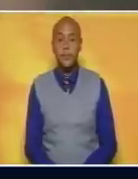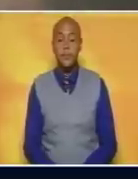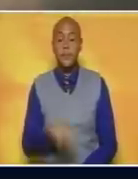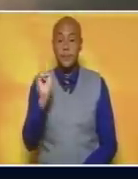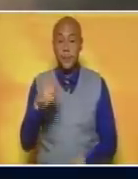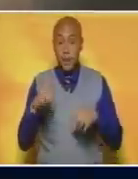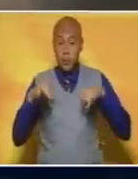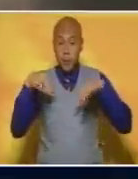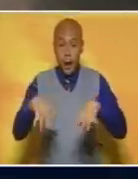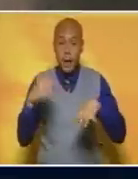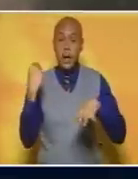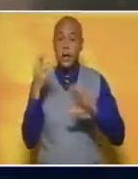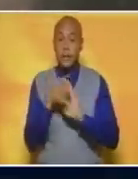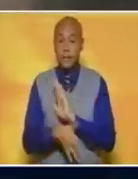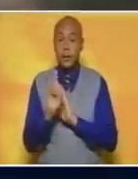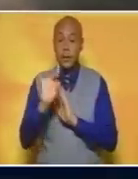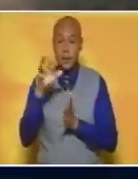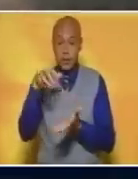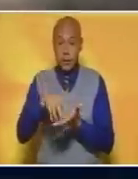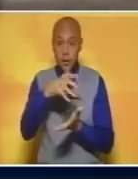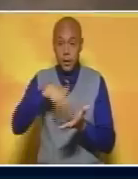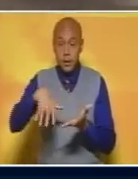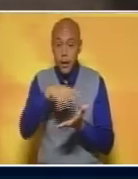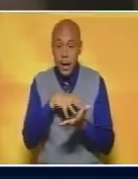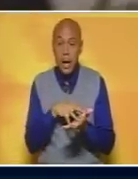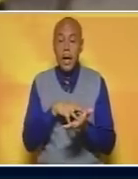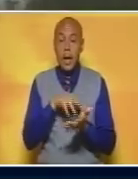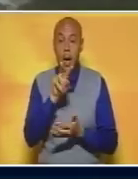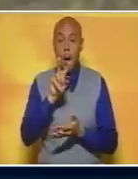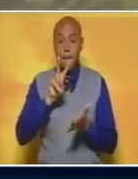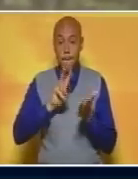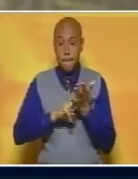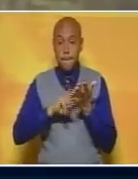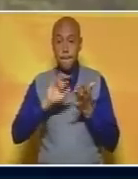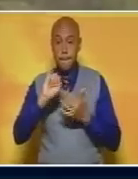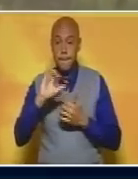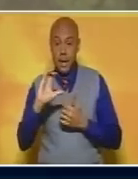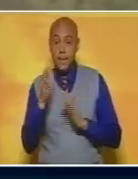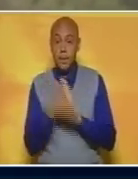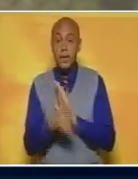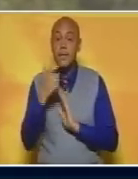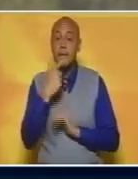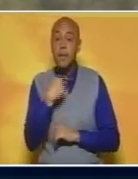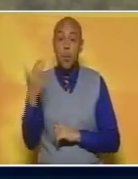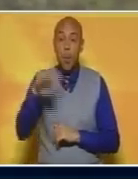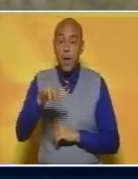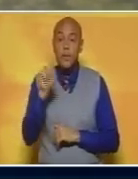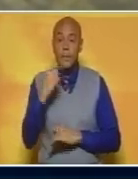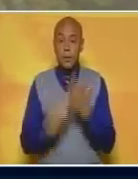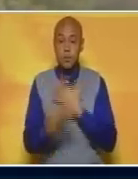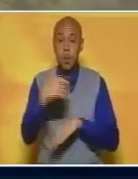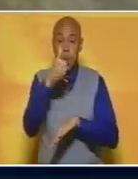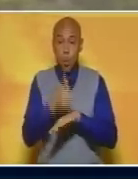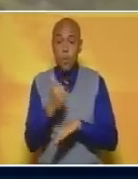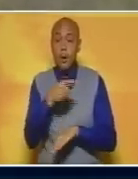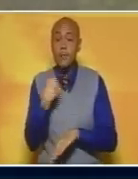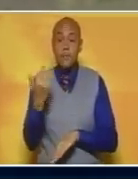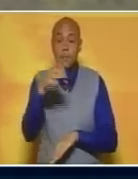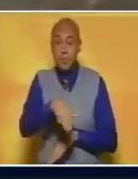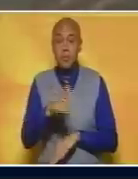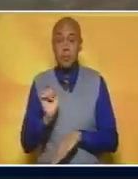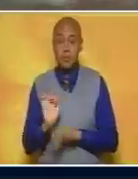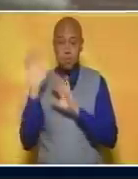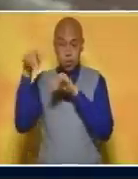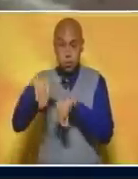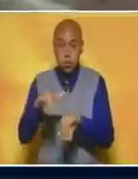En Australia, las autoridades del estado de Victoria confirmaron la muerte de otras personas a causa de los incendios forestales que se registran desde